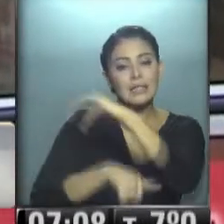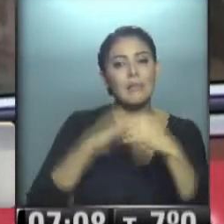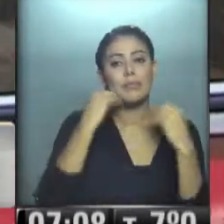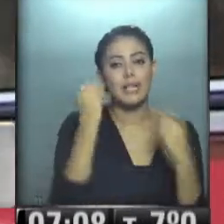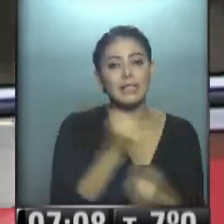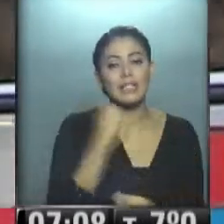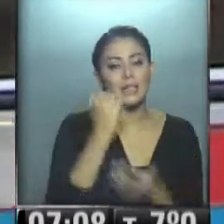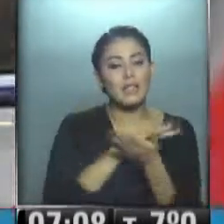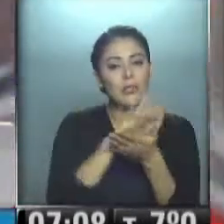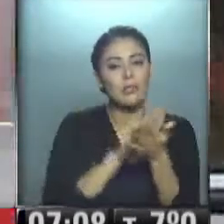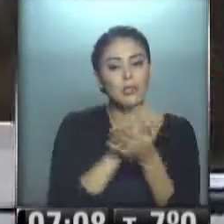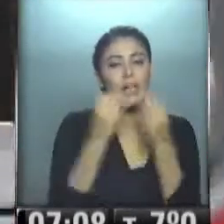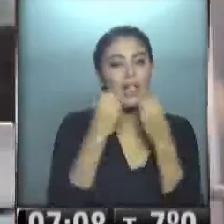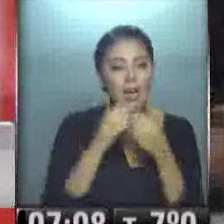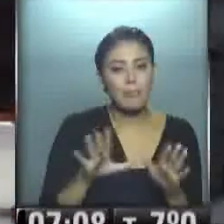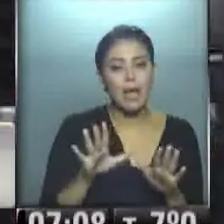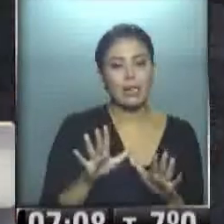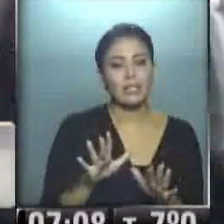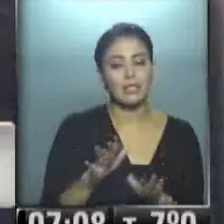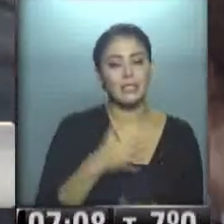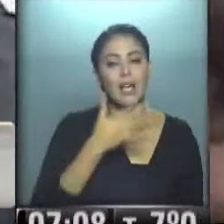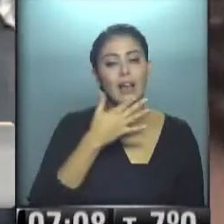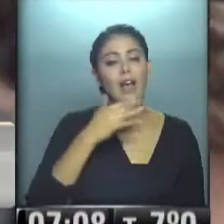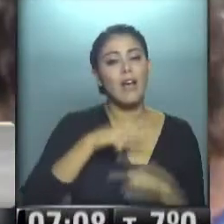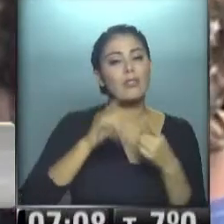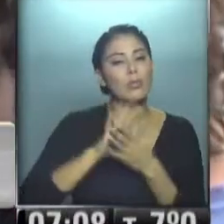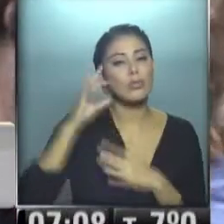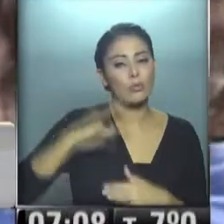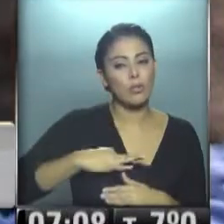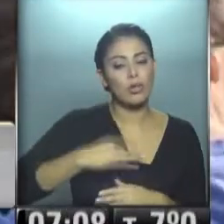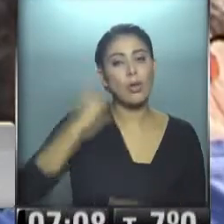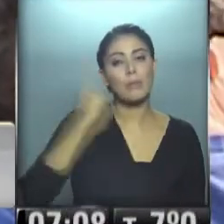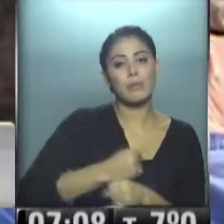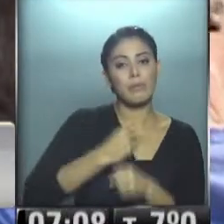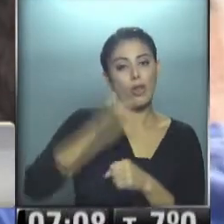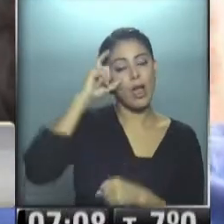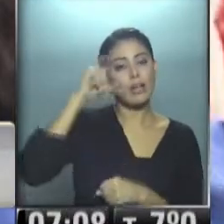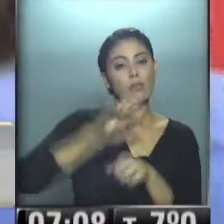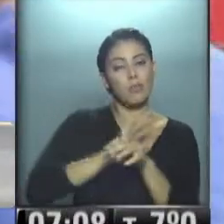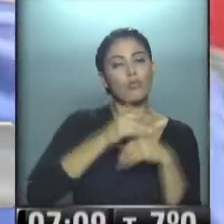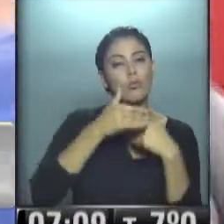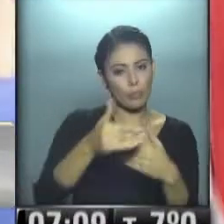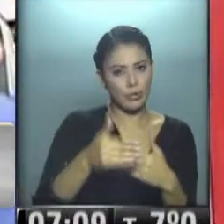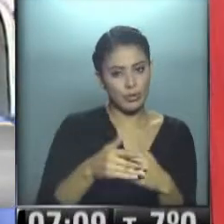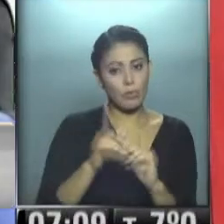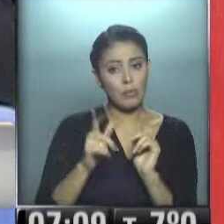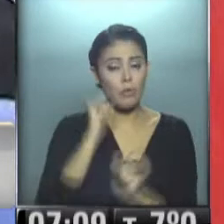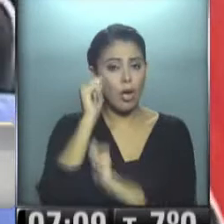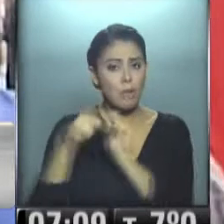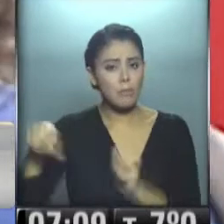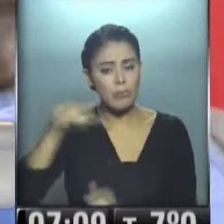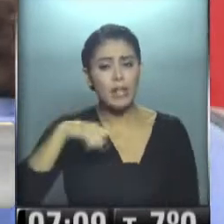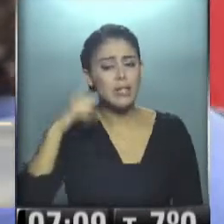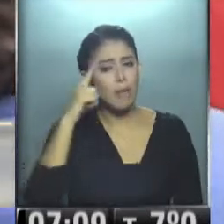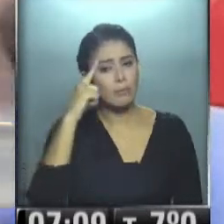pacten el inicio de las paritarias suspendidas desde el 1 de enero último. Desde el sector empresarial tomaron el anuncio de